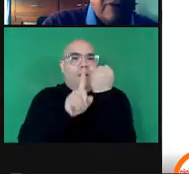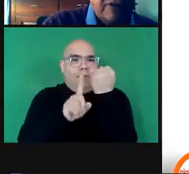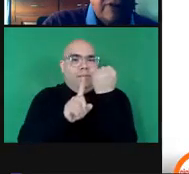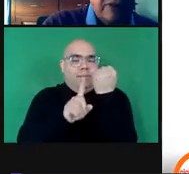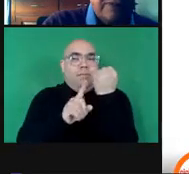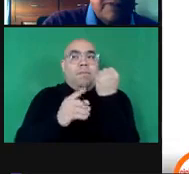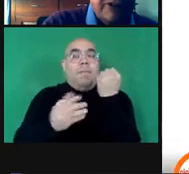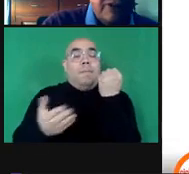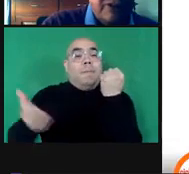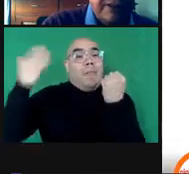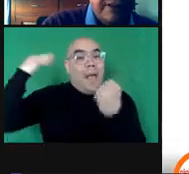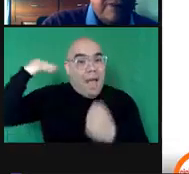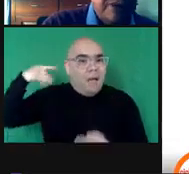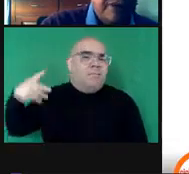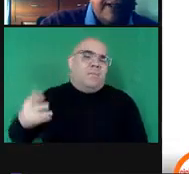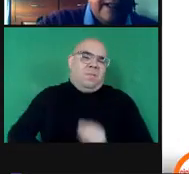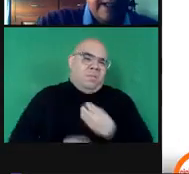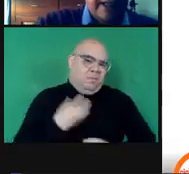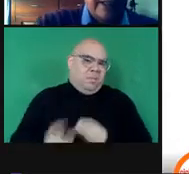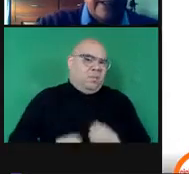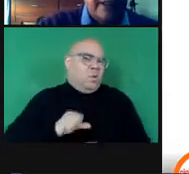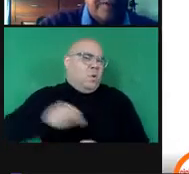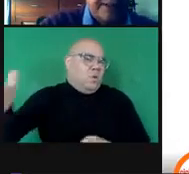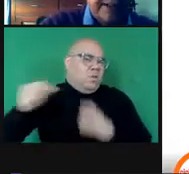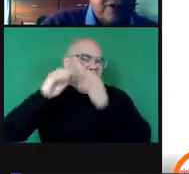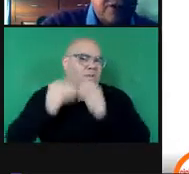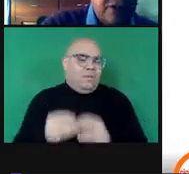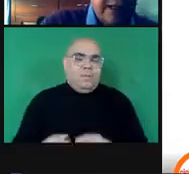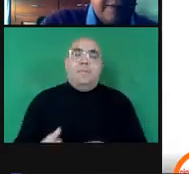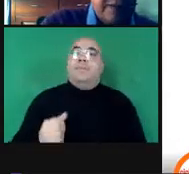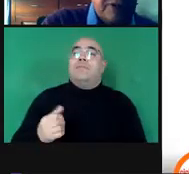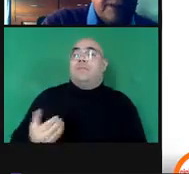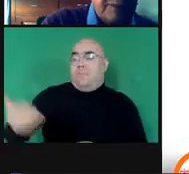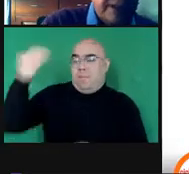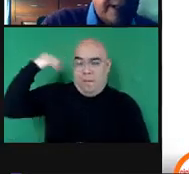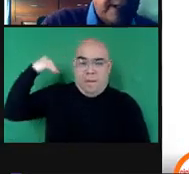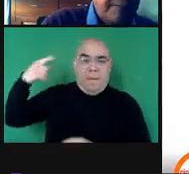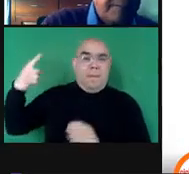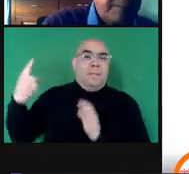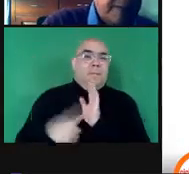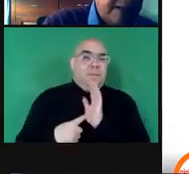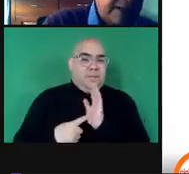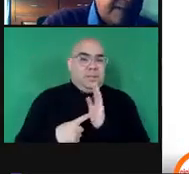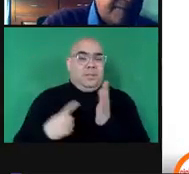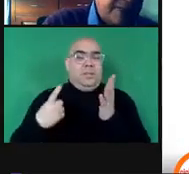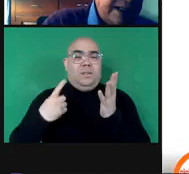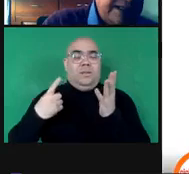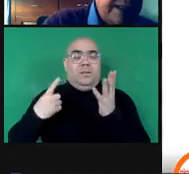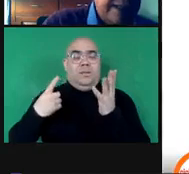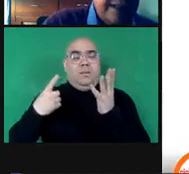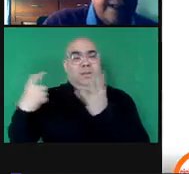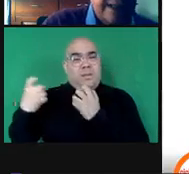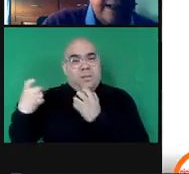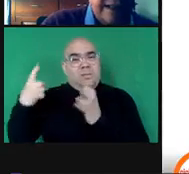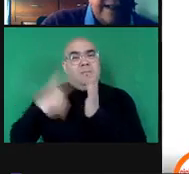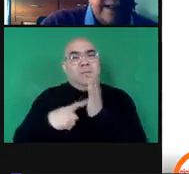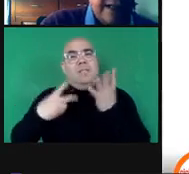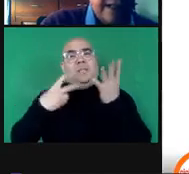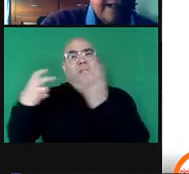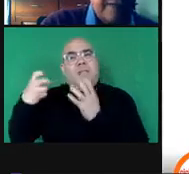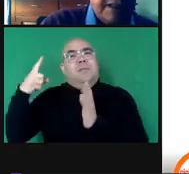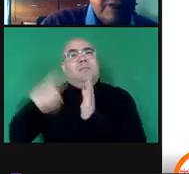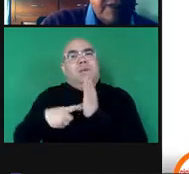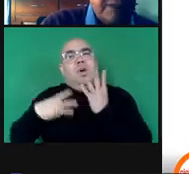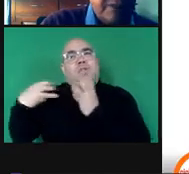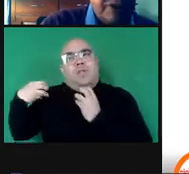había otro tipo de expresiones, inclusive en siglos pasados, pero se puede decir que